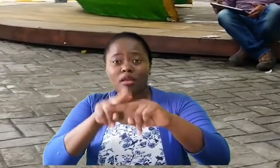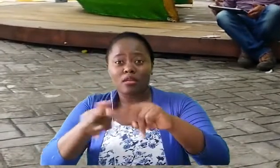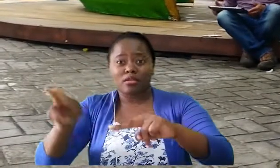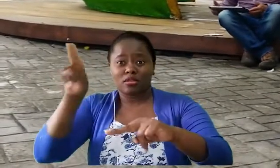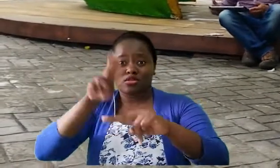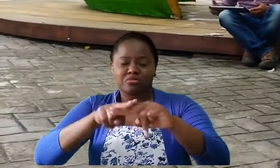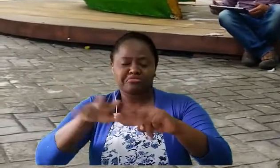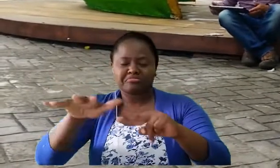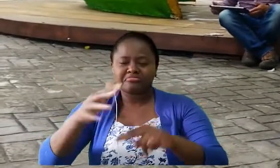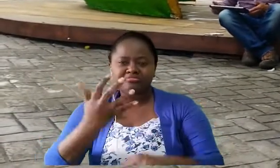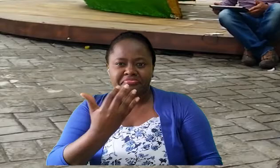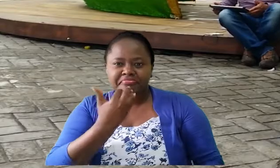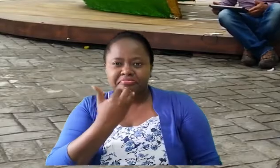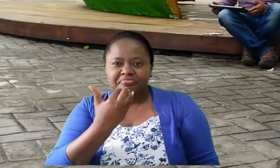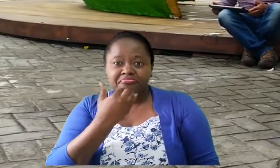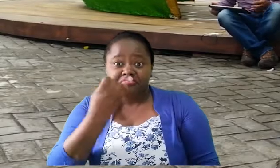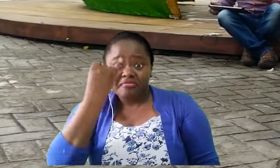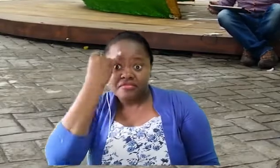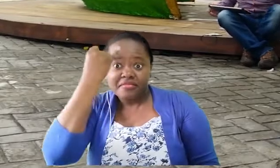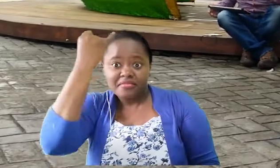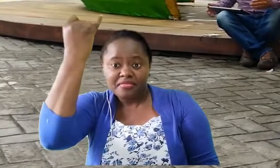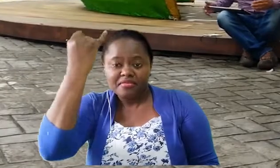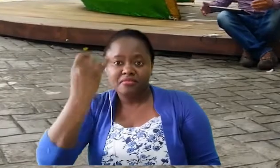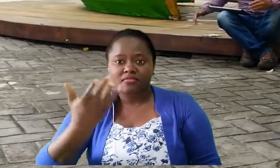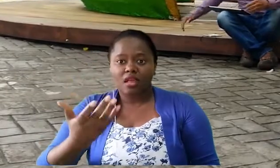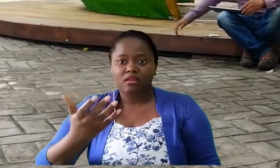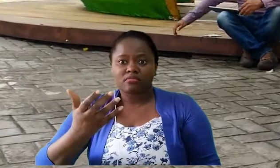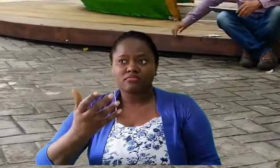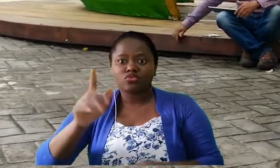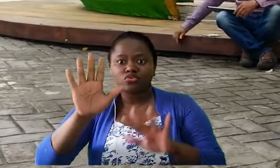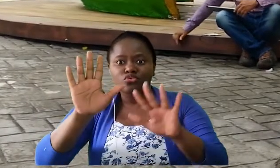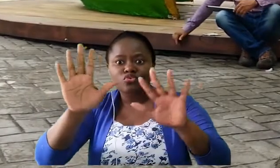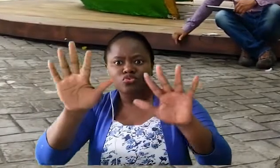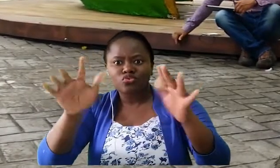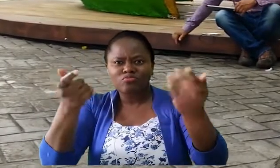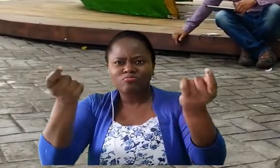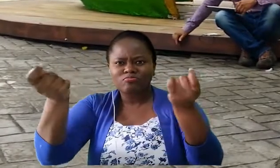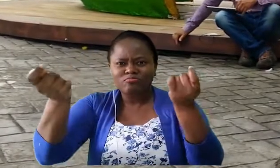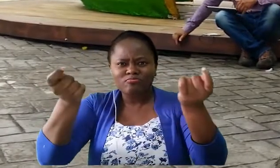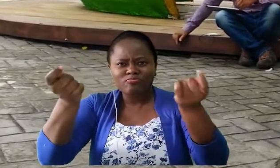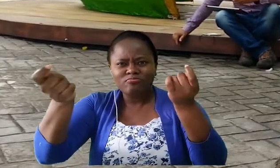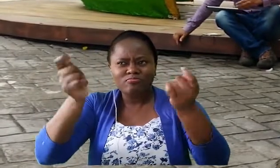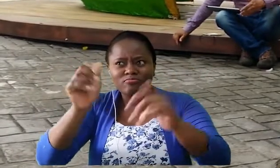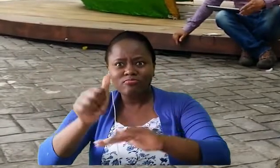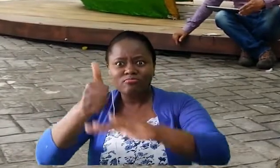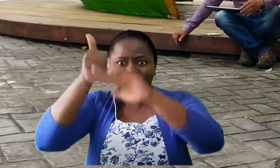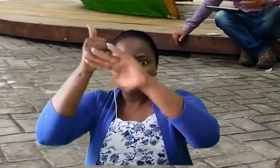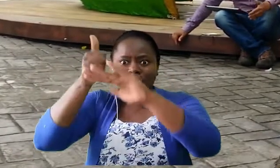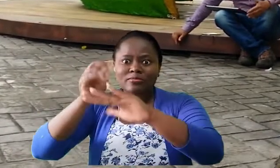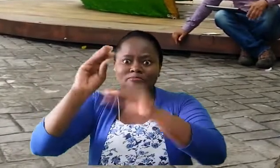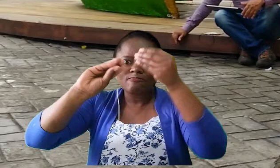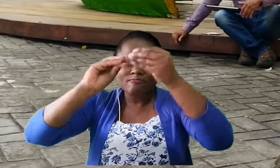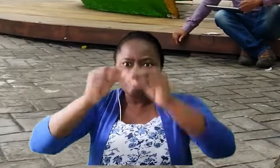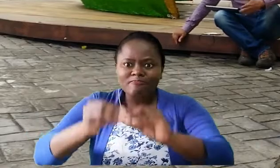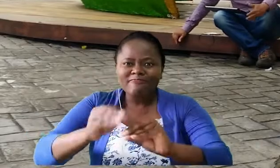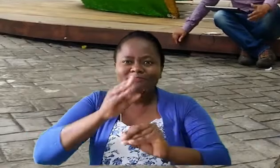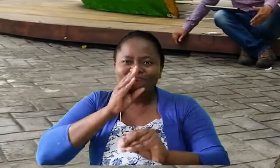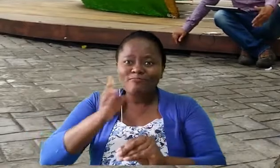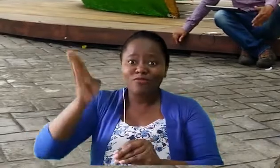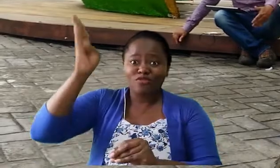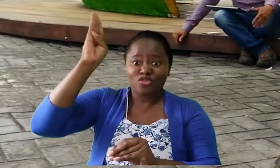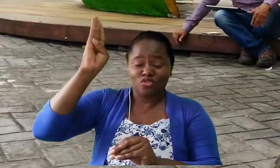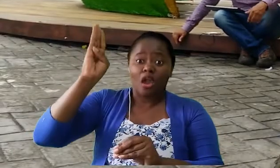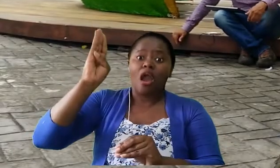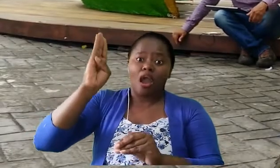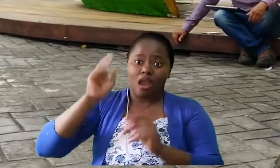de la mayordomía de la naturaleza. La naturaleza ha sido creada por Dios y por lo tanto el hombre debe cuidarla, si no tendrá